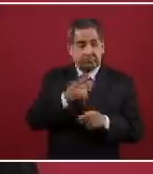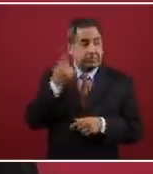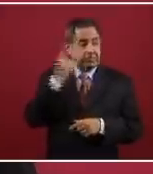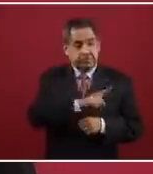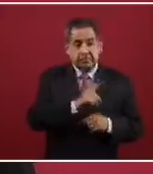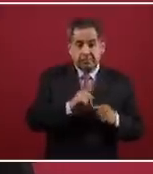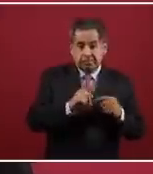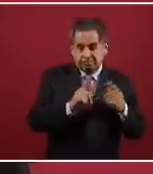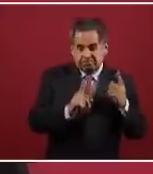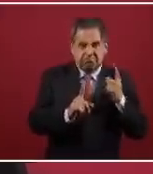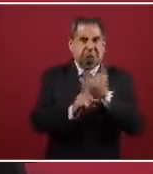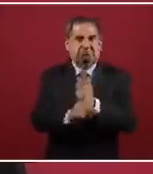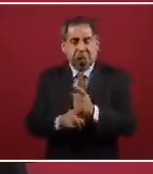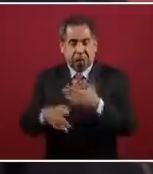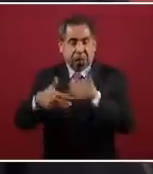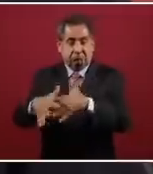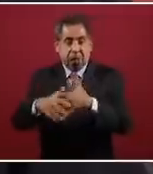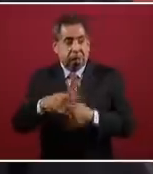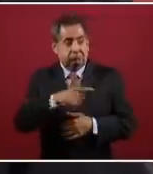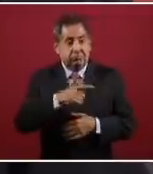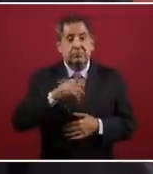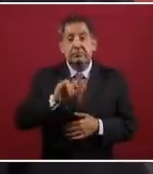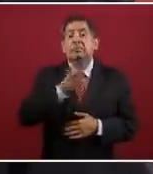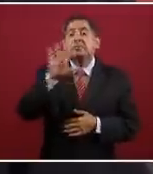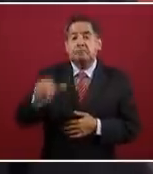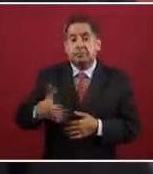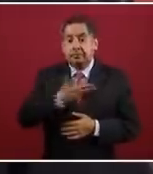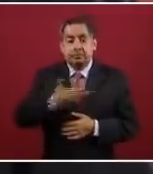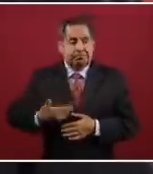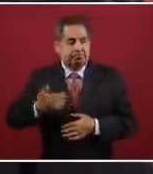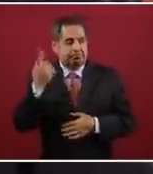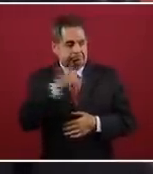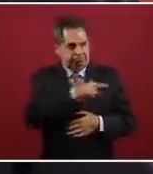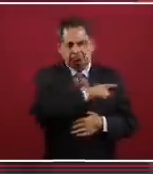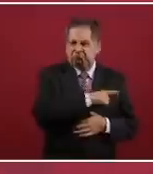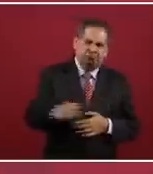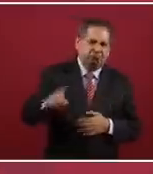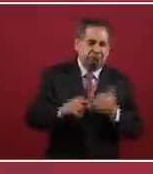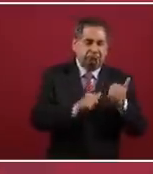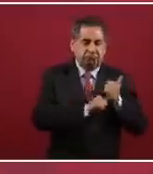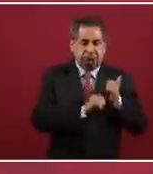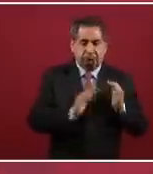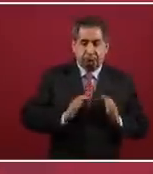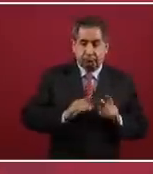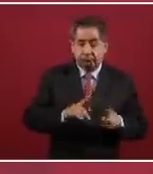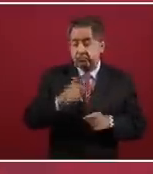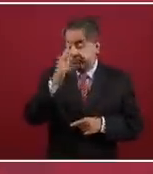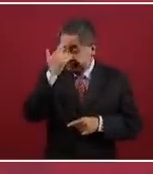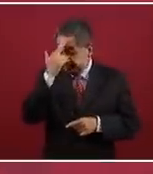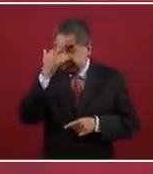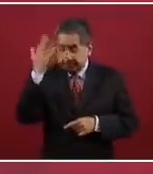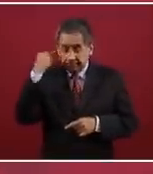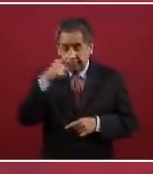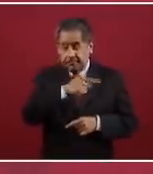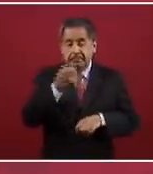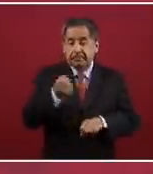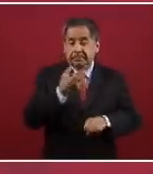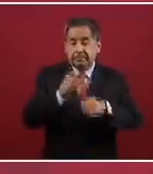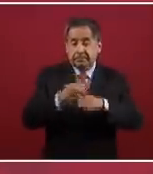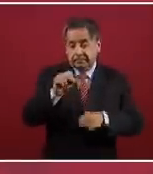desde antes de la manifestación. Y el secretario de la Defensa en aquel entonces